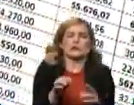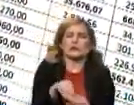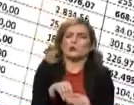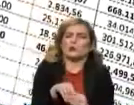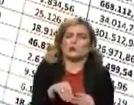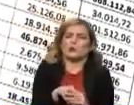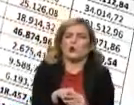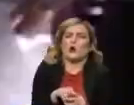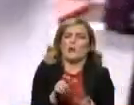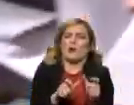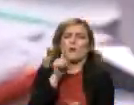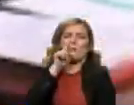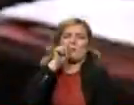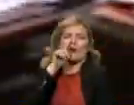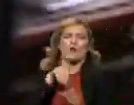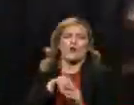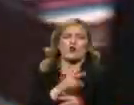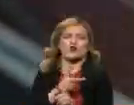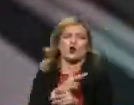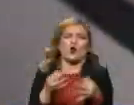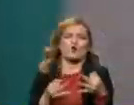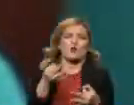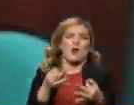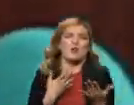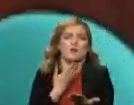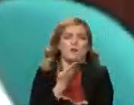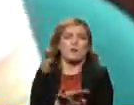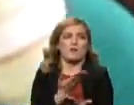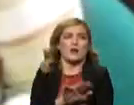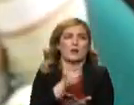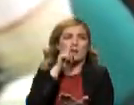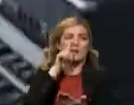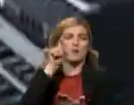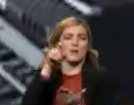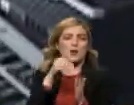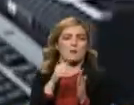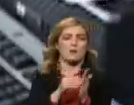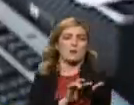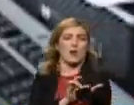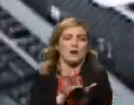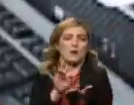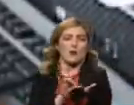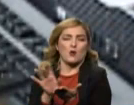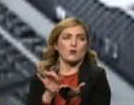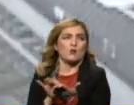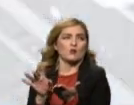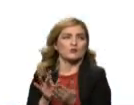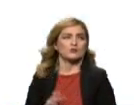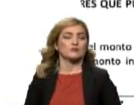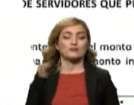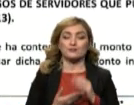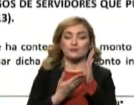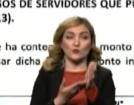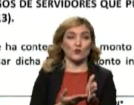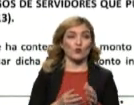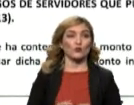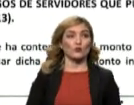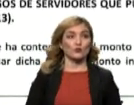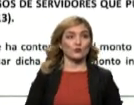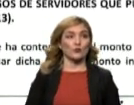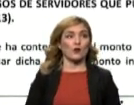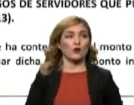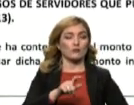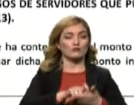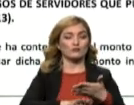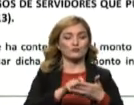del talento humano. El proyecto plantea una drástica reducción en la nómina a través de algunas opciones. Por ejemplo, la terminación